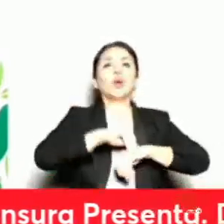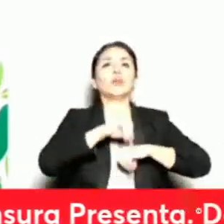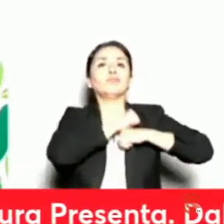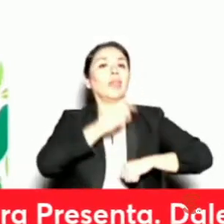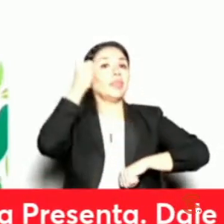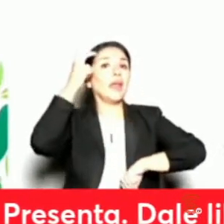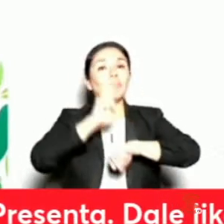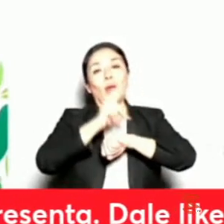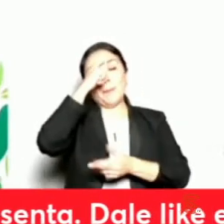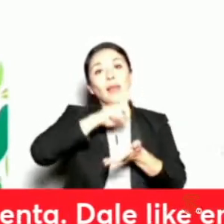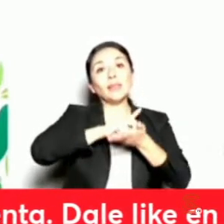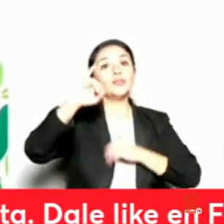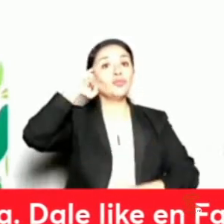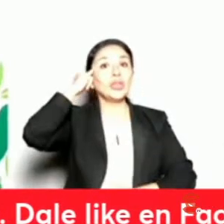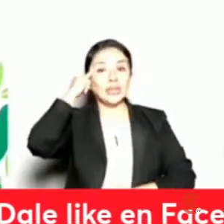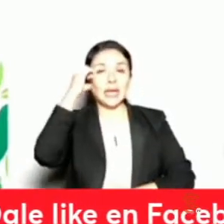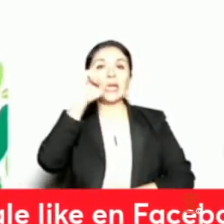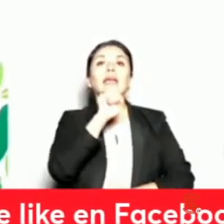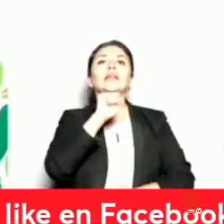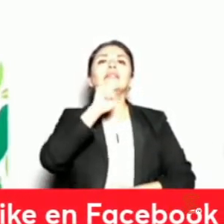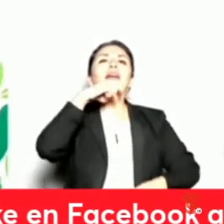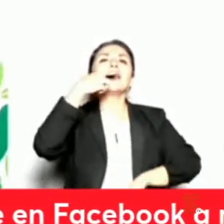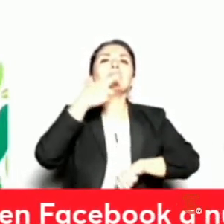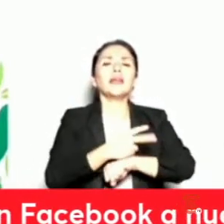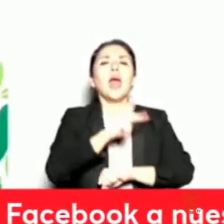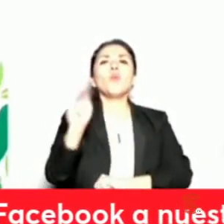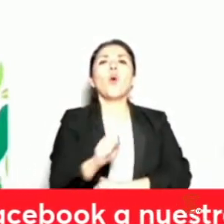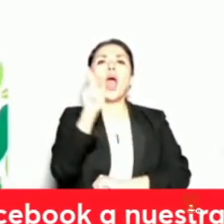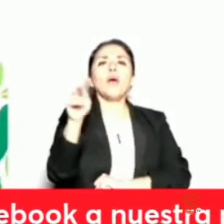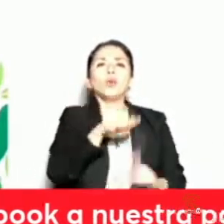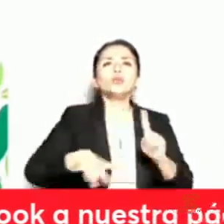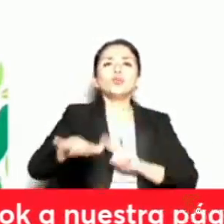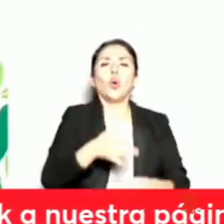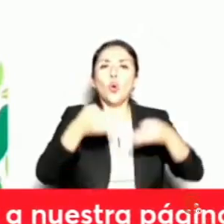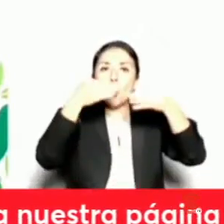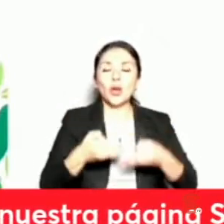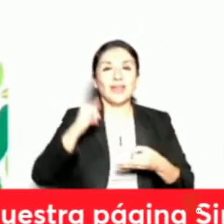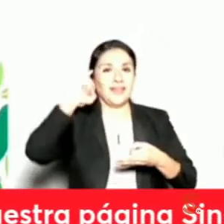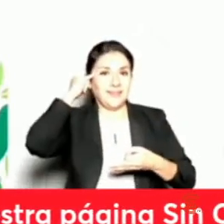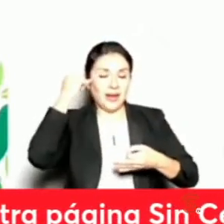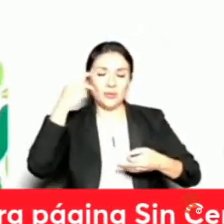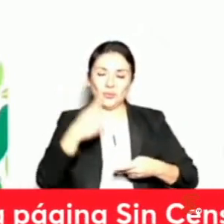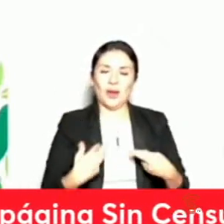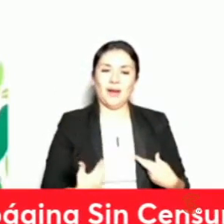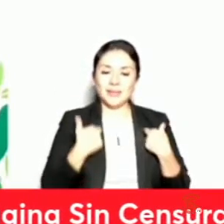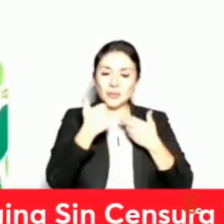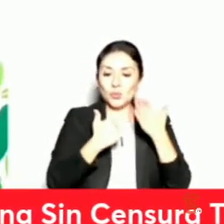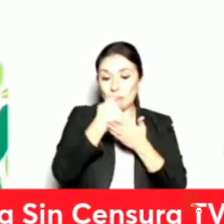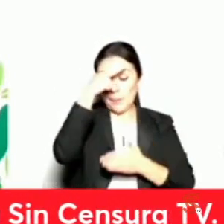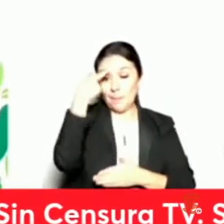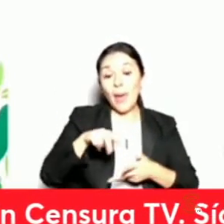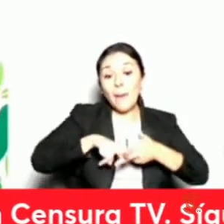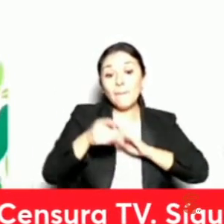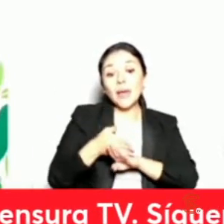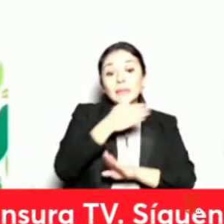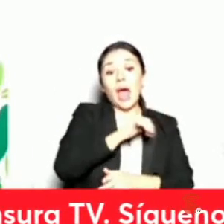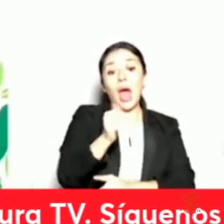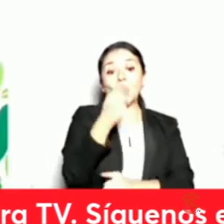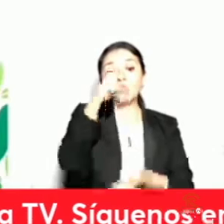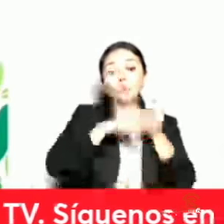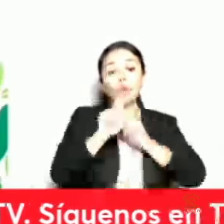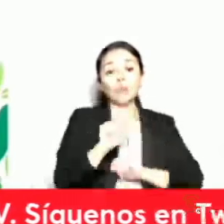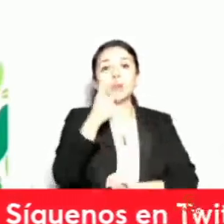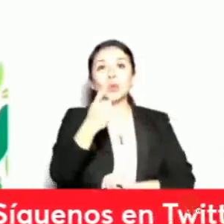de Derechos Indígenas en la Secretaría de Pueblos y Barrios Originarios y Comunidades Indígenas Residentes. Desde agosto de 2021 labora